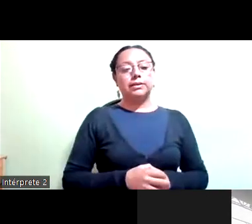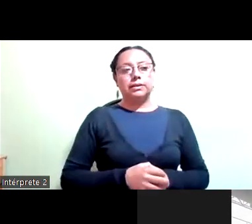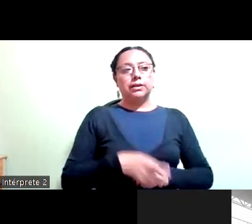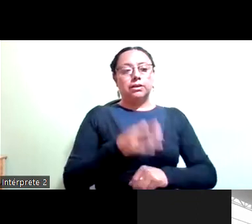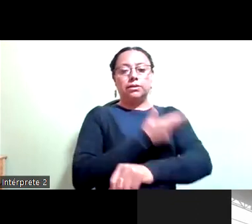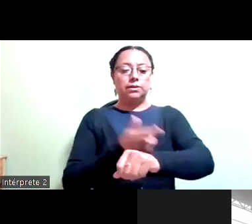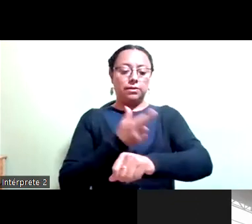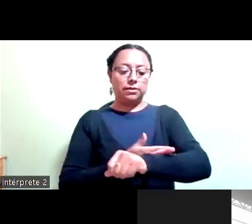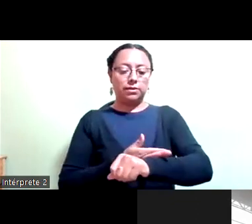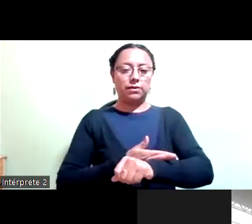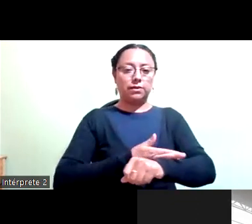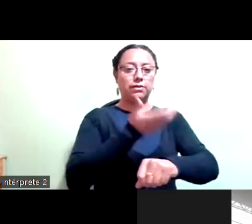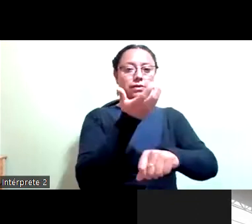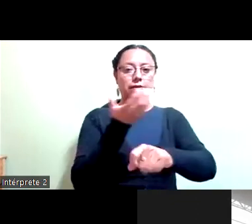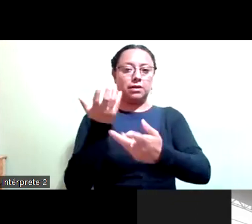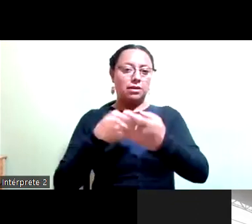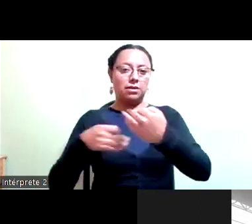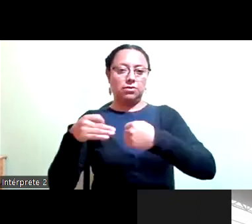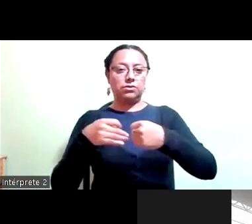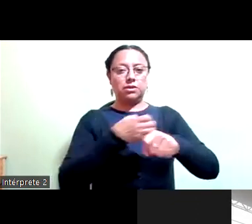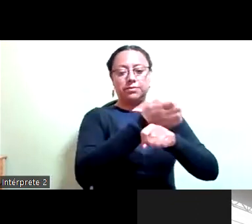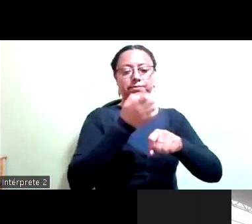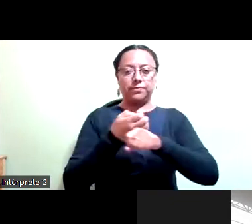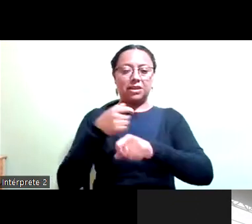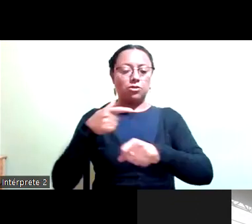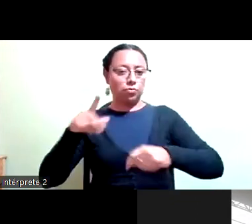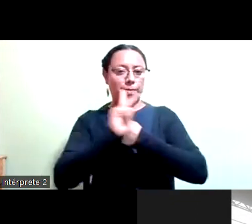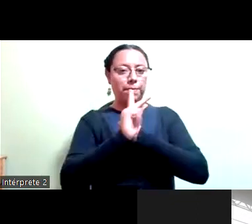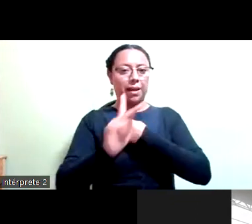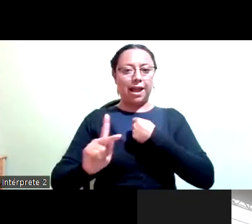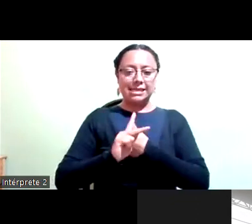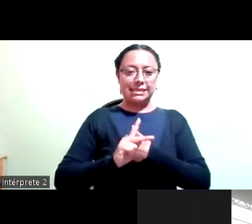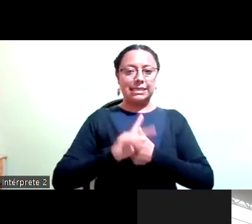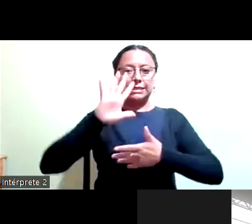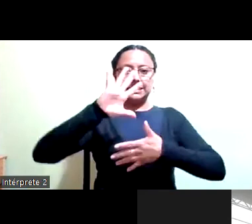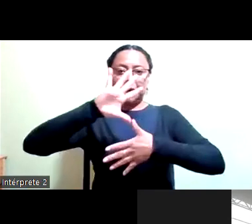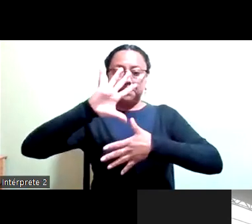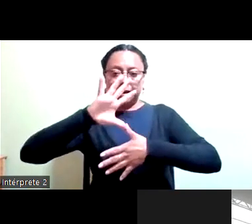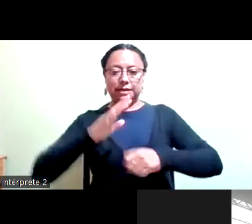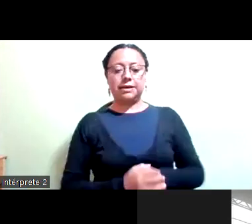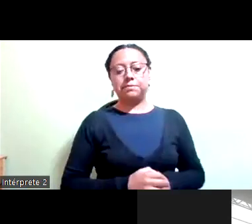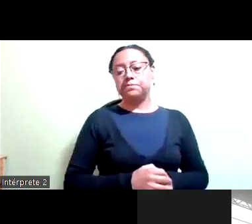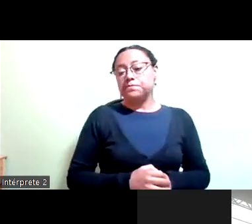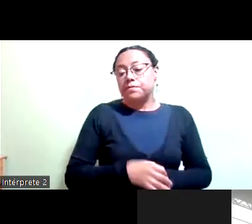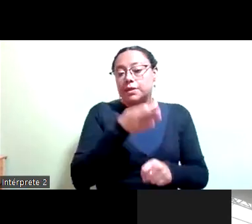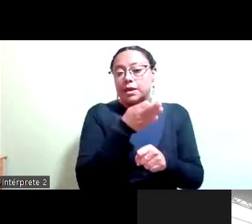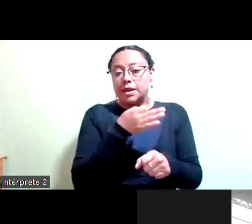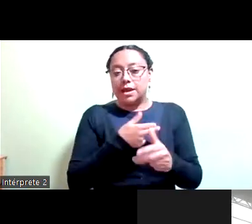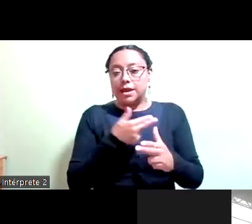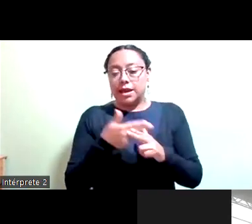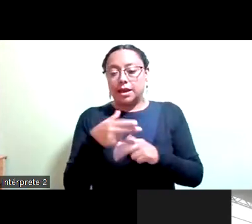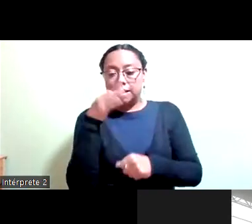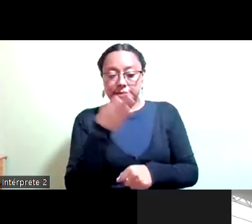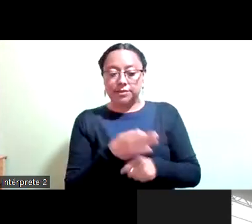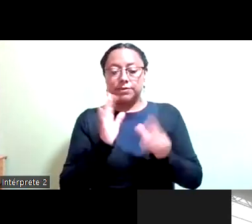fue realizada en 2015 y que hoy se establece que nos tenemos que referir